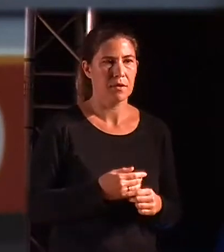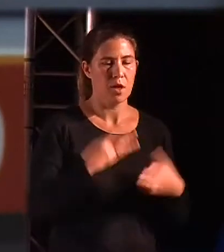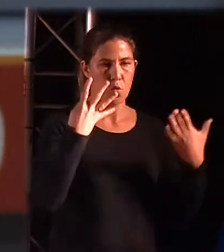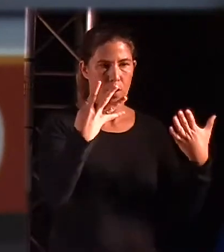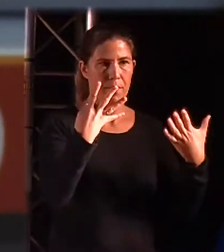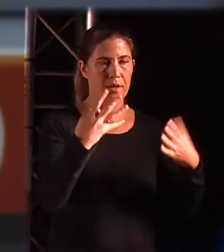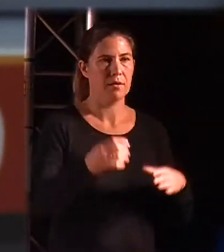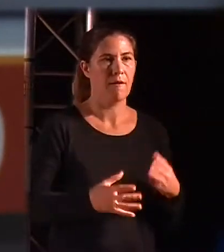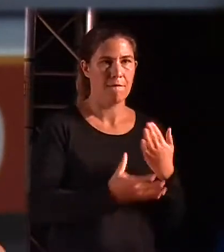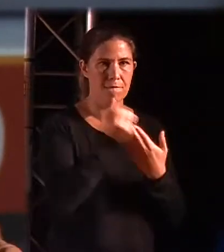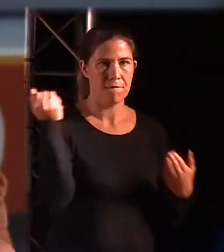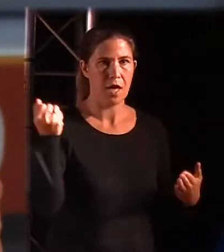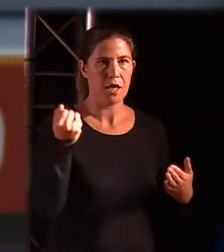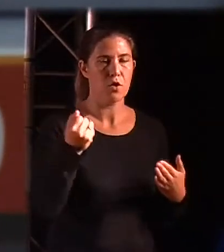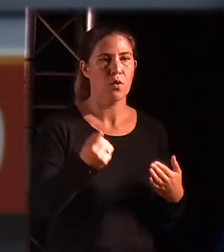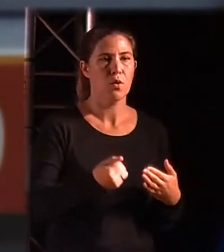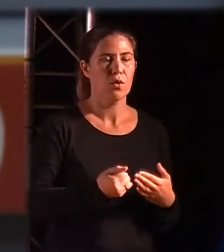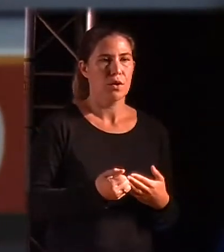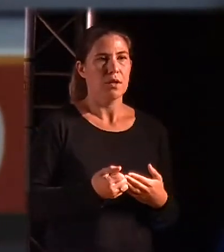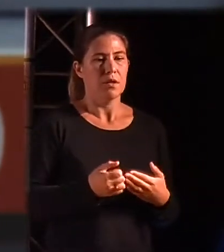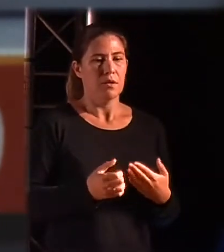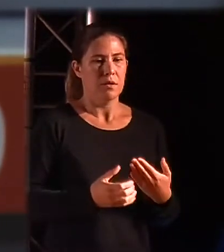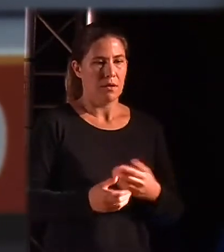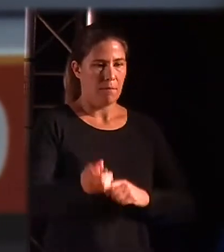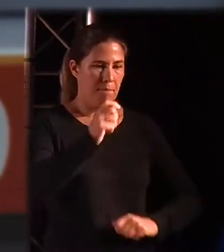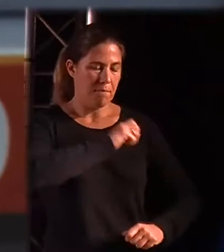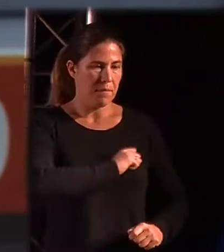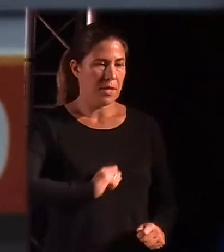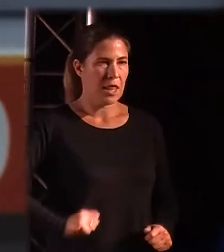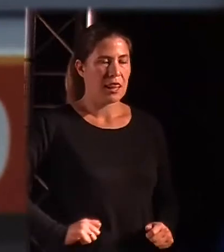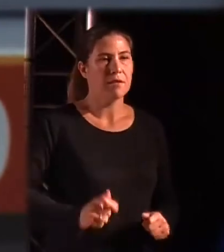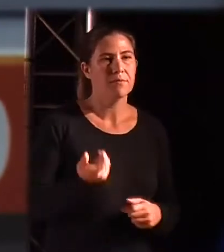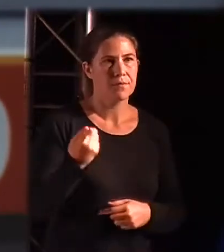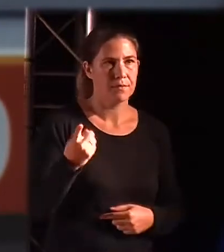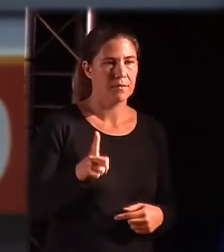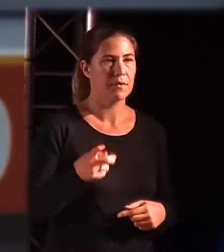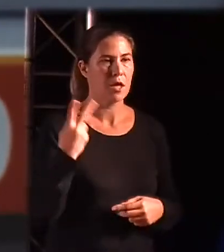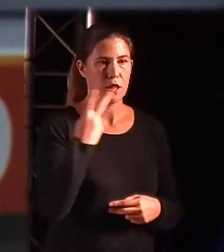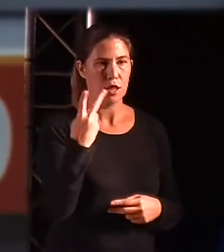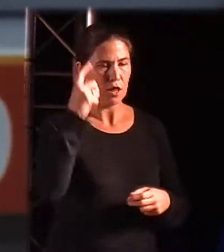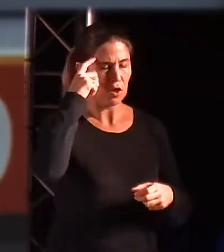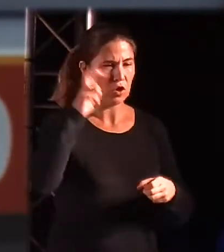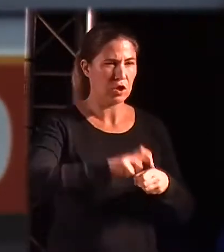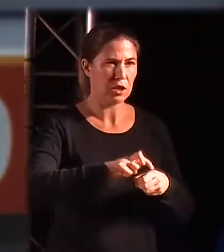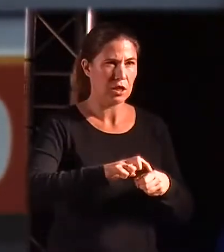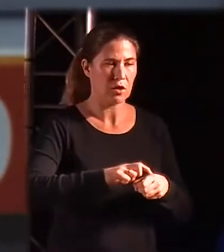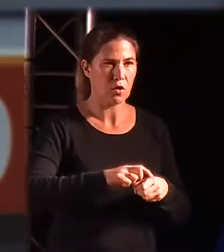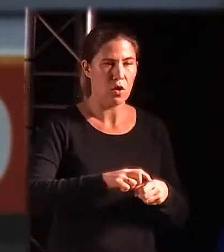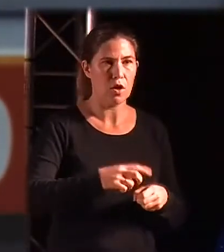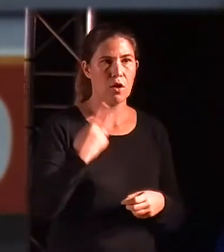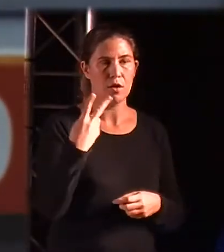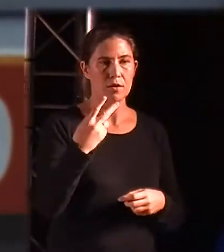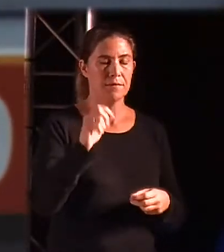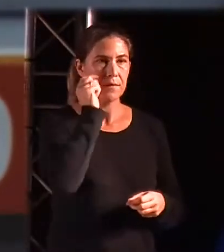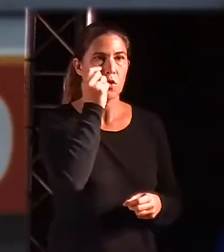9. Error de pereza. En los años 70, Tversky y Kahneman, dos psicólogos, descubrieron que tenemos dos